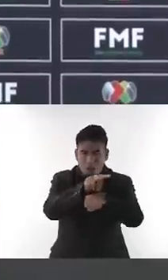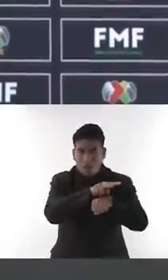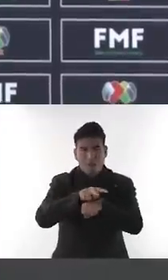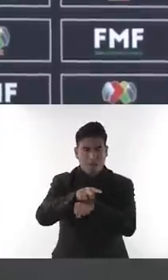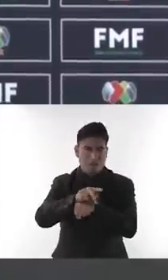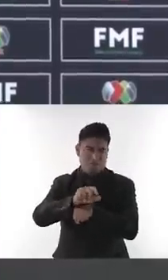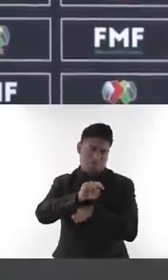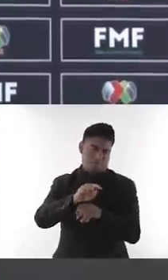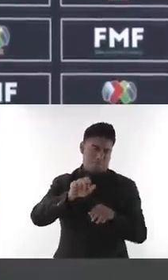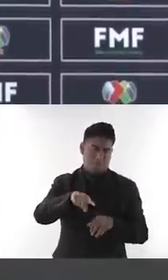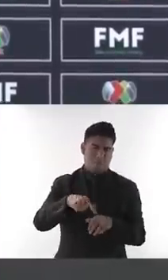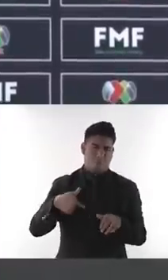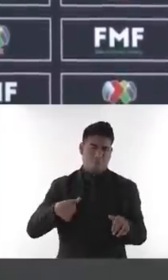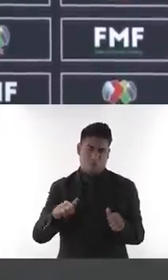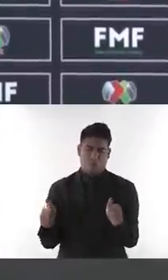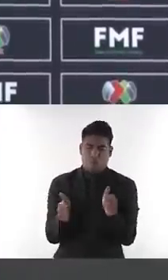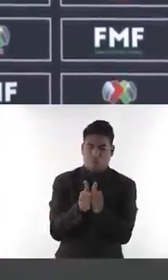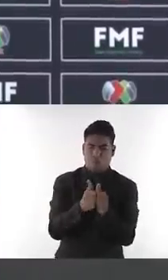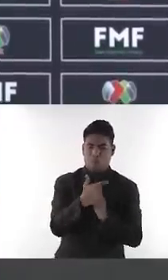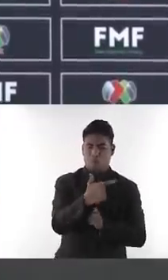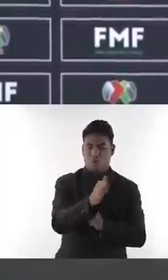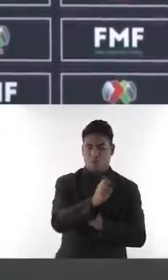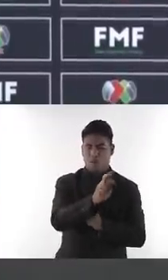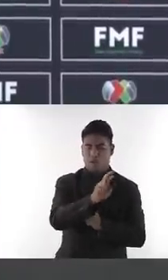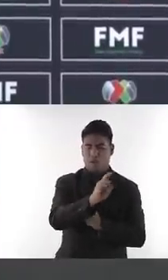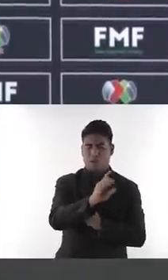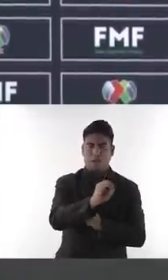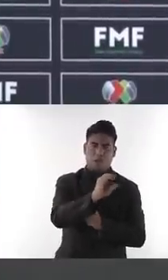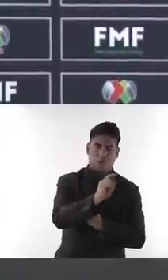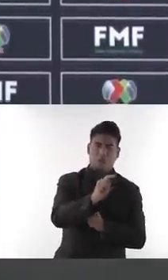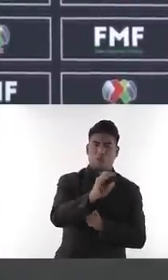Jaime Ordiales y en los dos casos con un servidor,